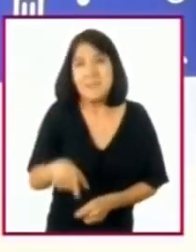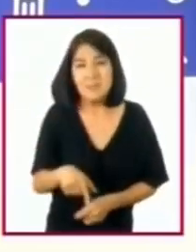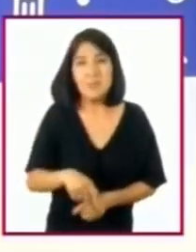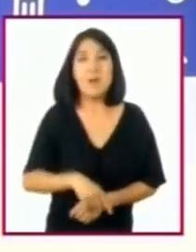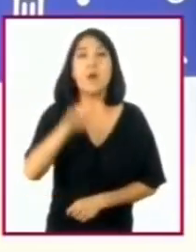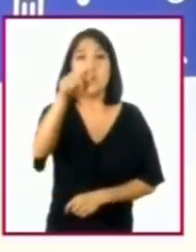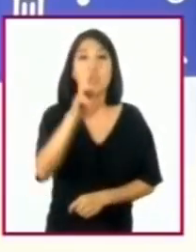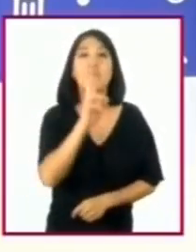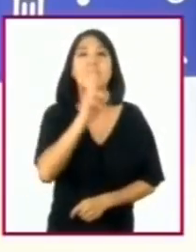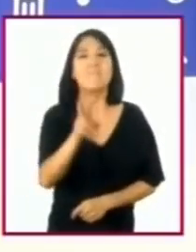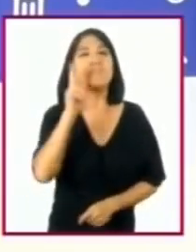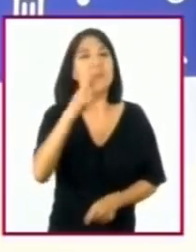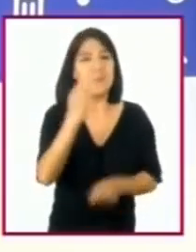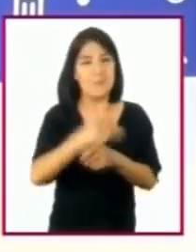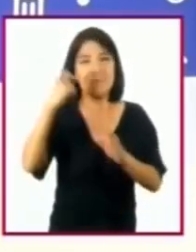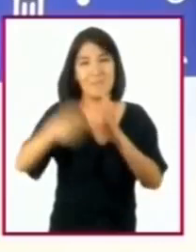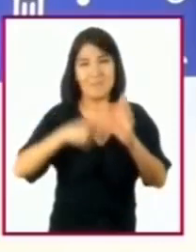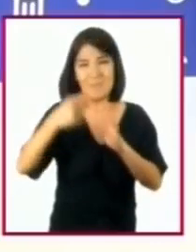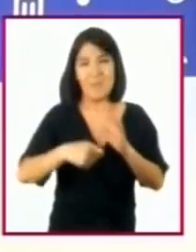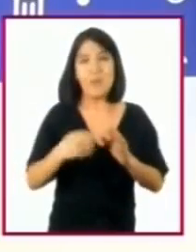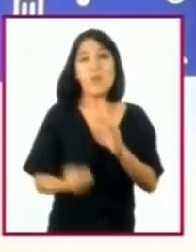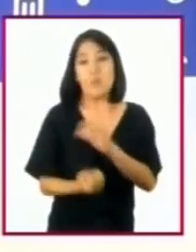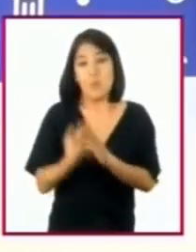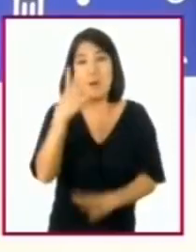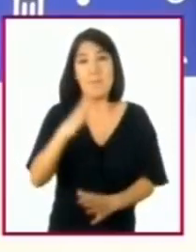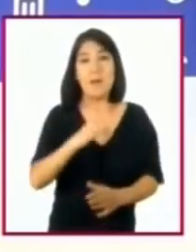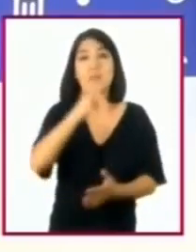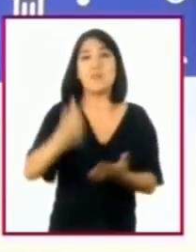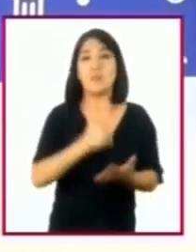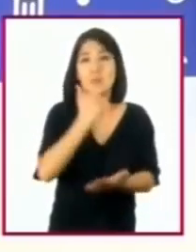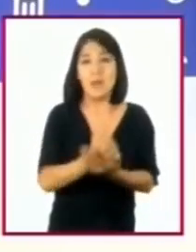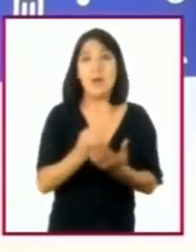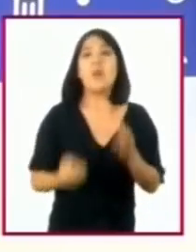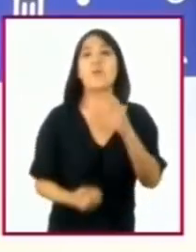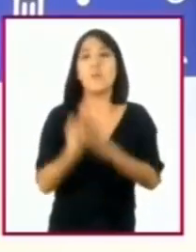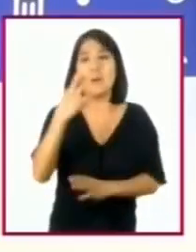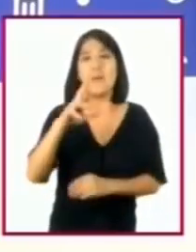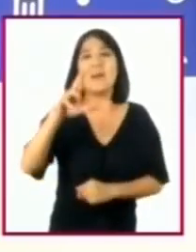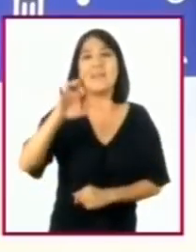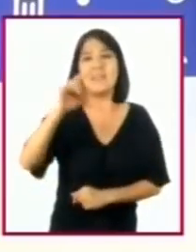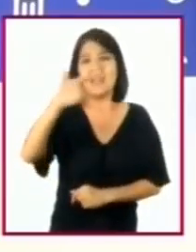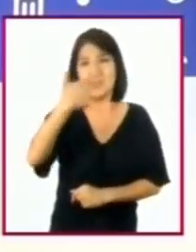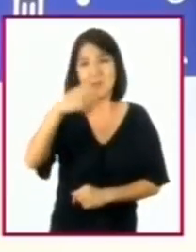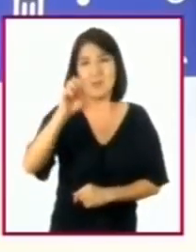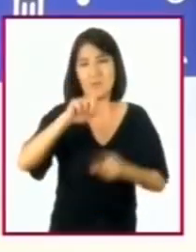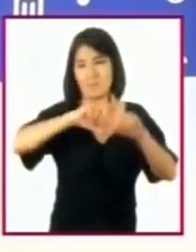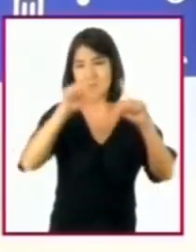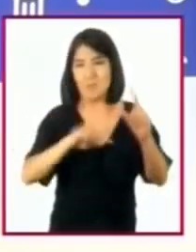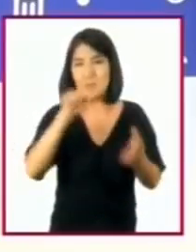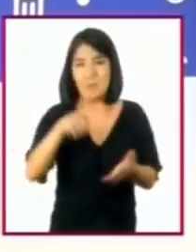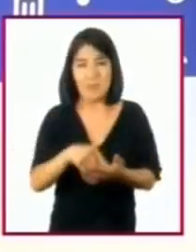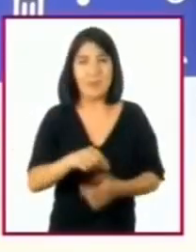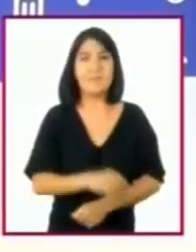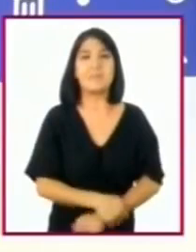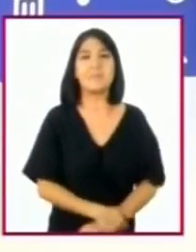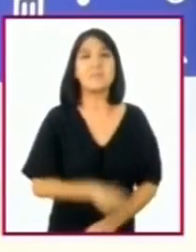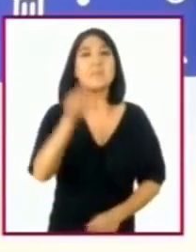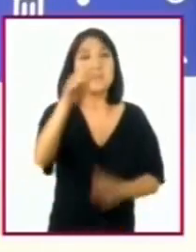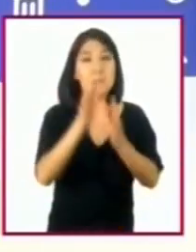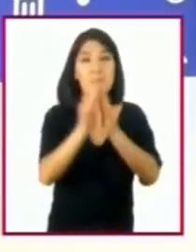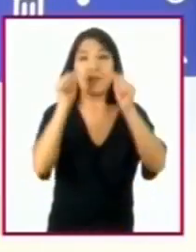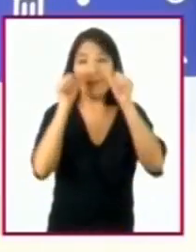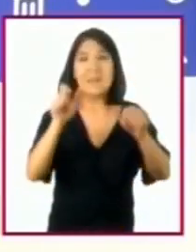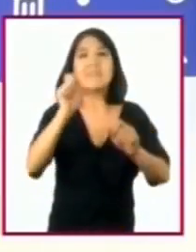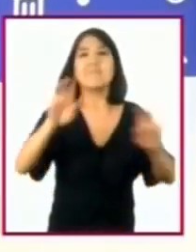respuesta, veamos el video Nuevas ciudades, nuevas regiones. Les pido por favor estén atentos a las